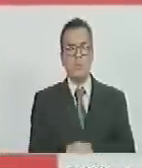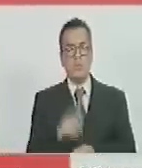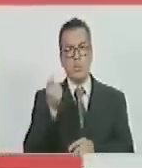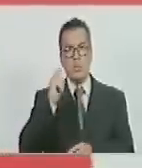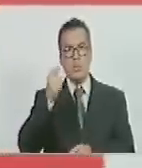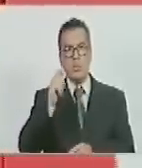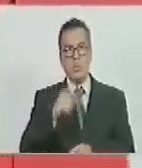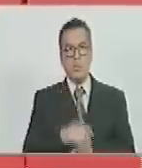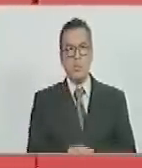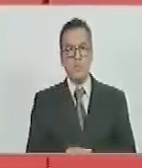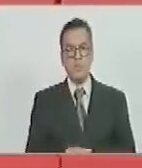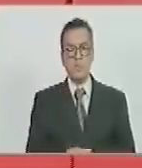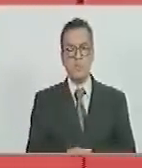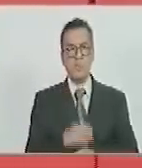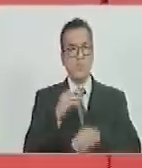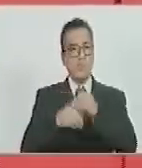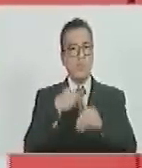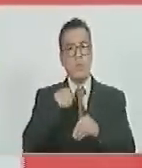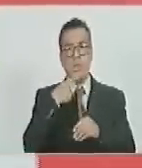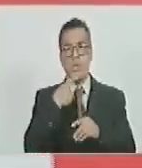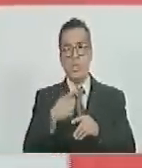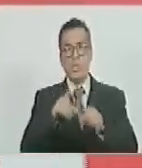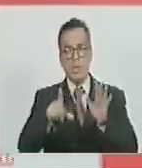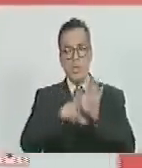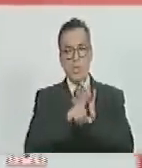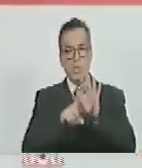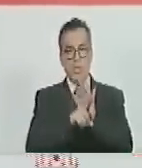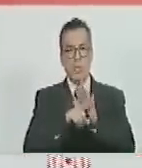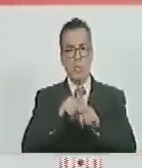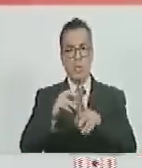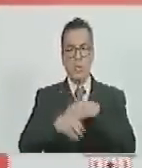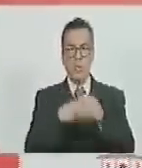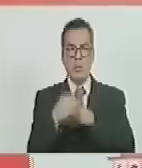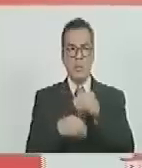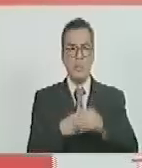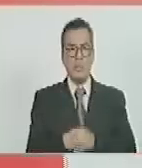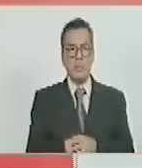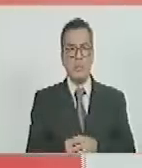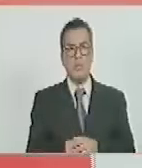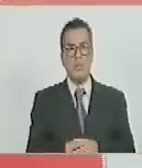tarea señalada en la ley se acomete y